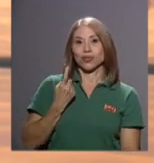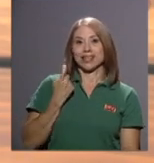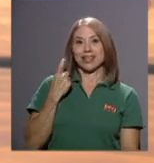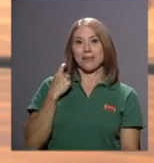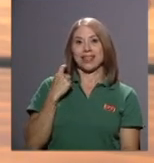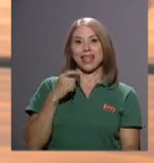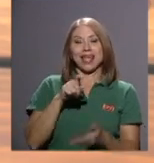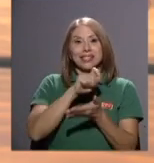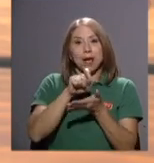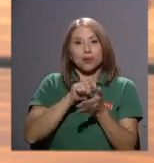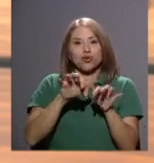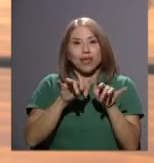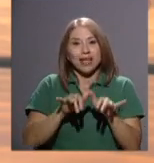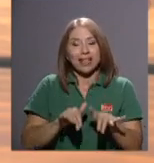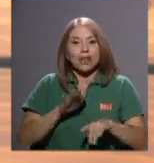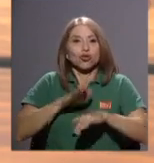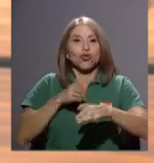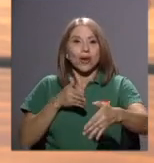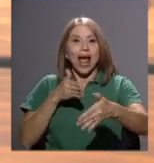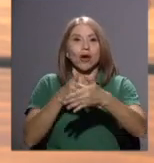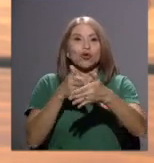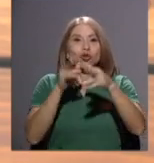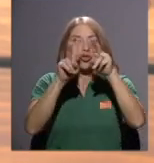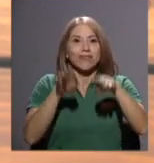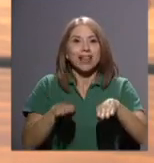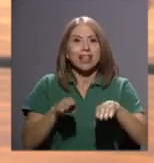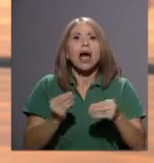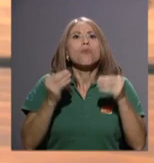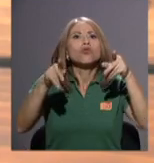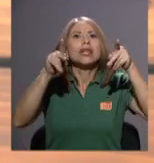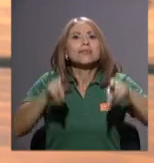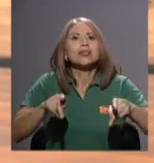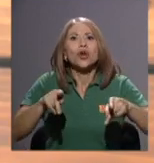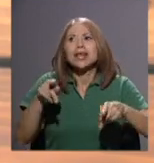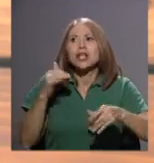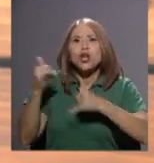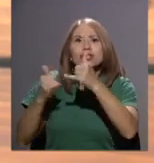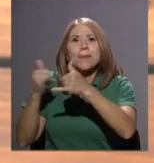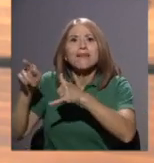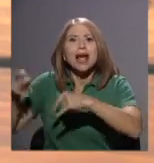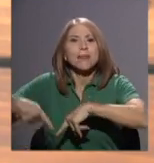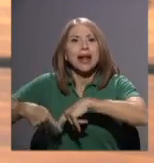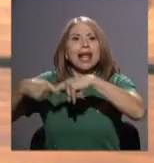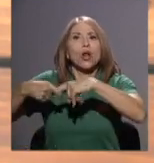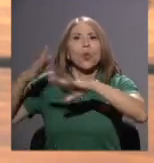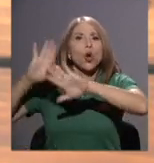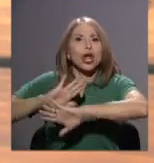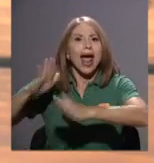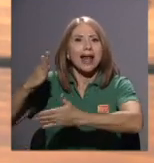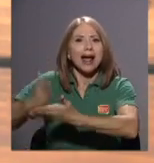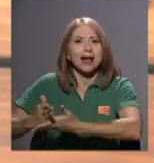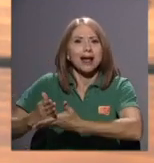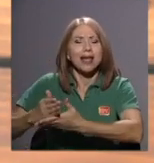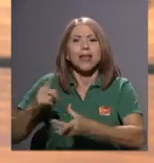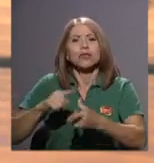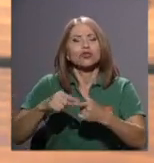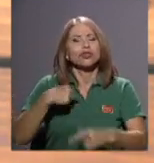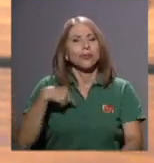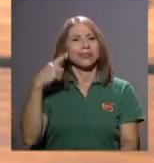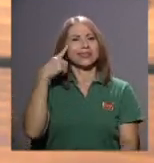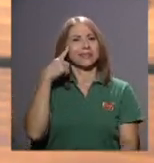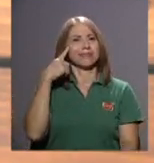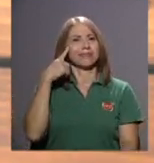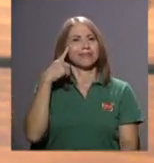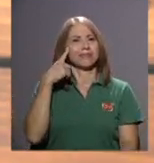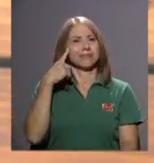el acoso cibernético, me llamó la atención que había muchas personas llamando a que lo bloquearan. Sí. Yo me puse a pensar, de acuerdo a la propuesta de ley,